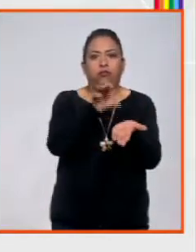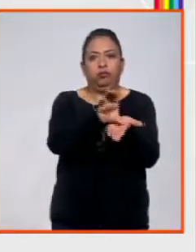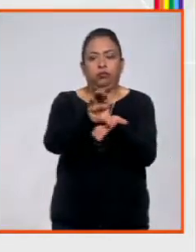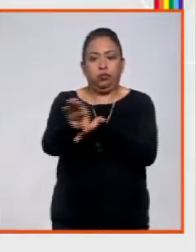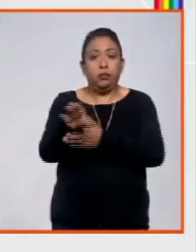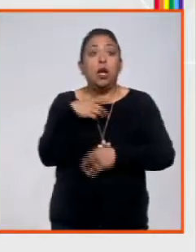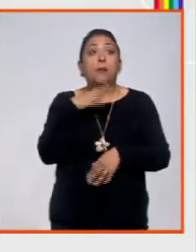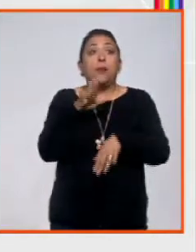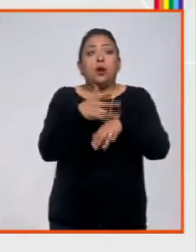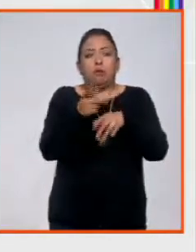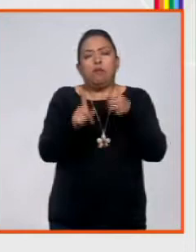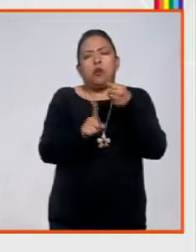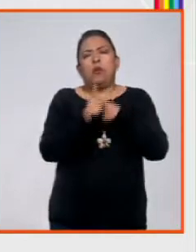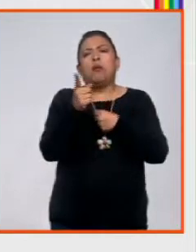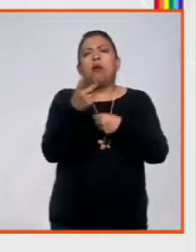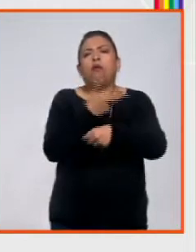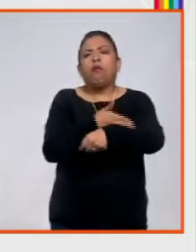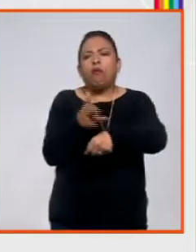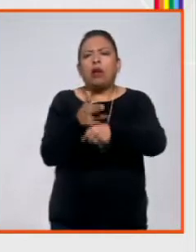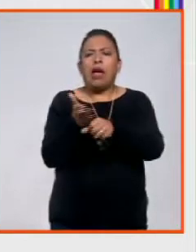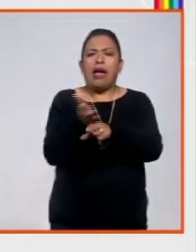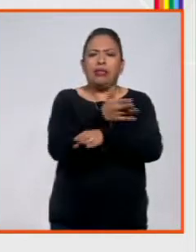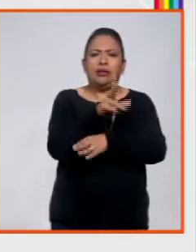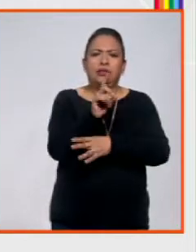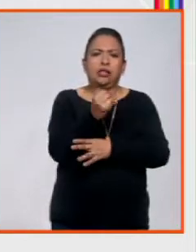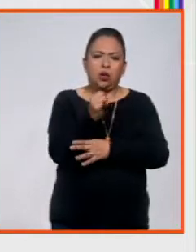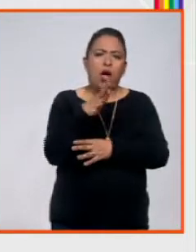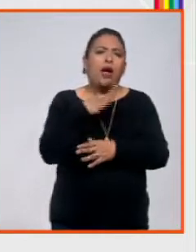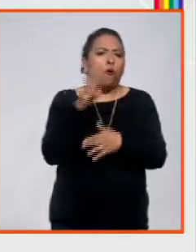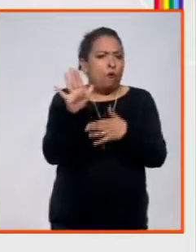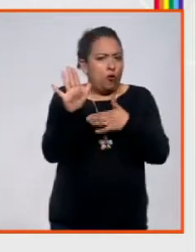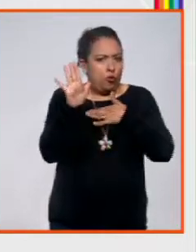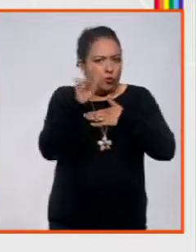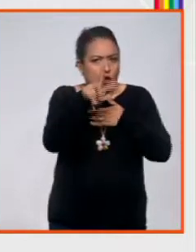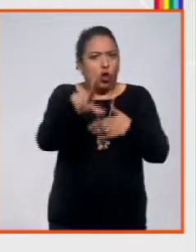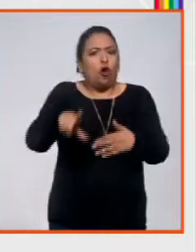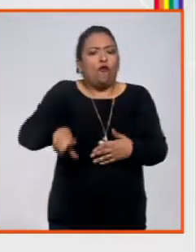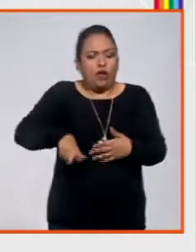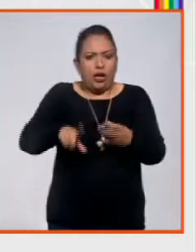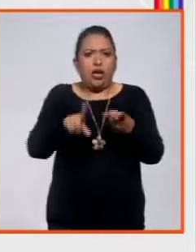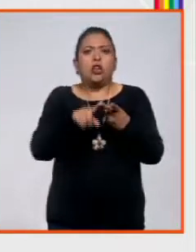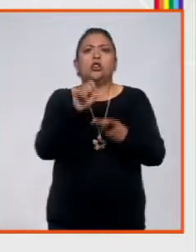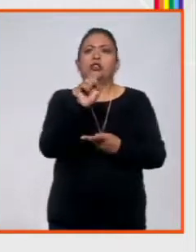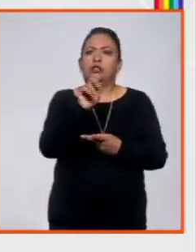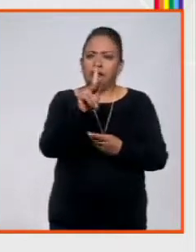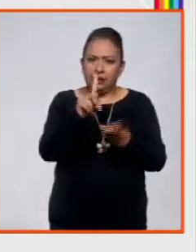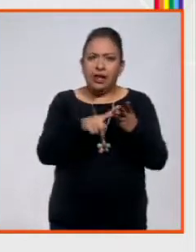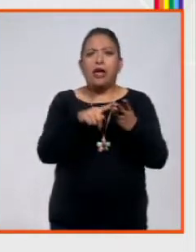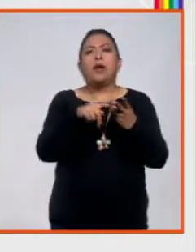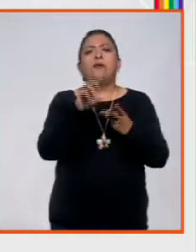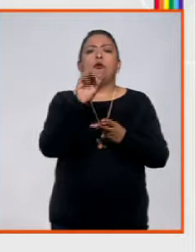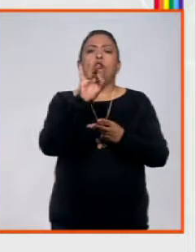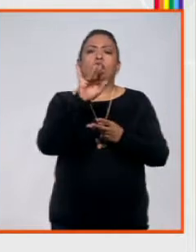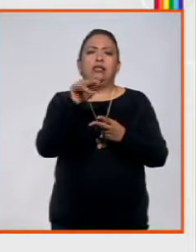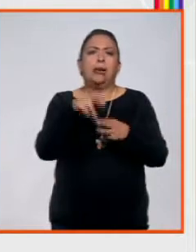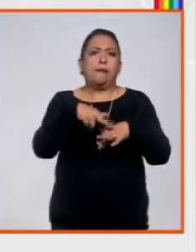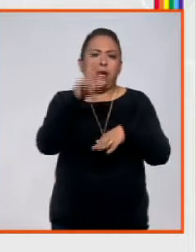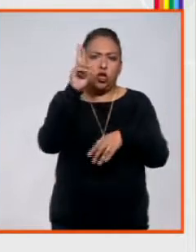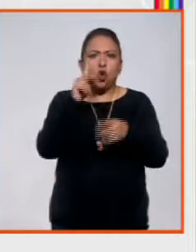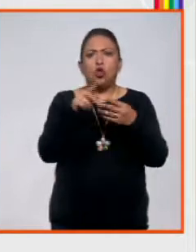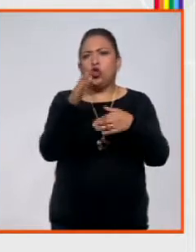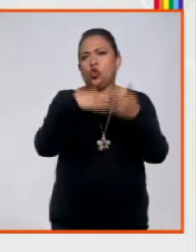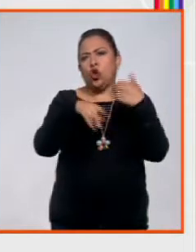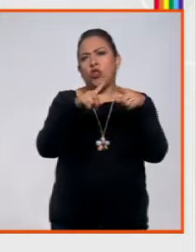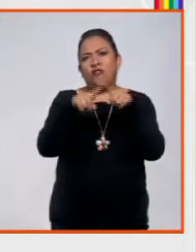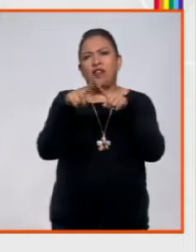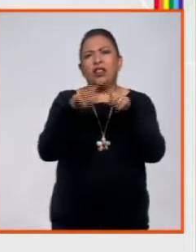y esa situación se va a resolver antes del 30 hay un compromiso del gobierno de la sede de la oficialidad mayor de todos